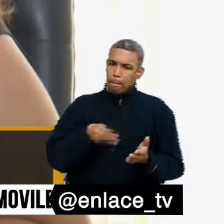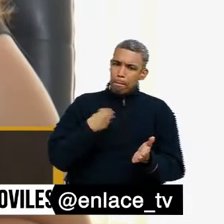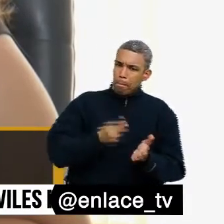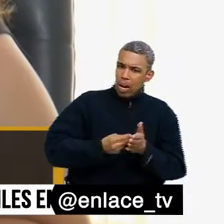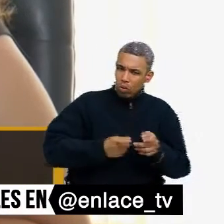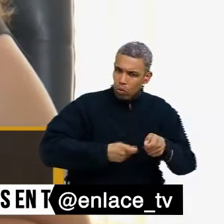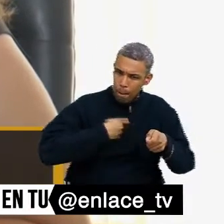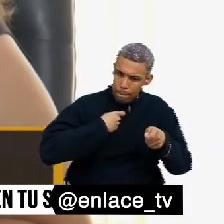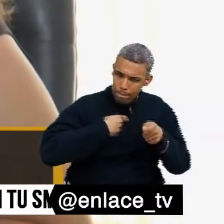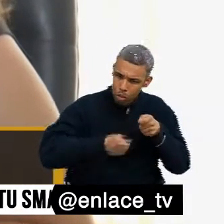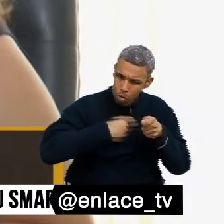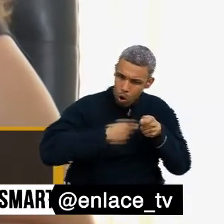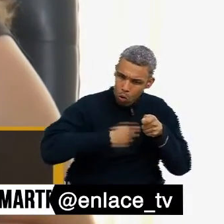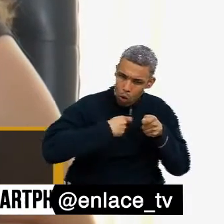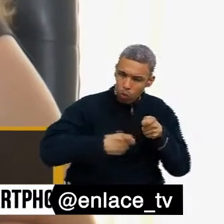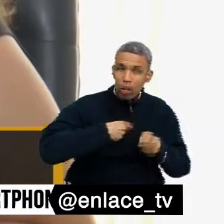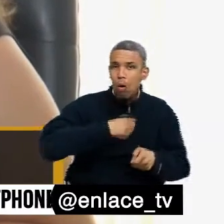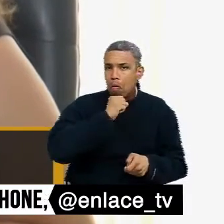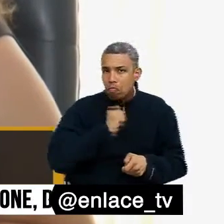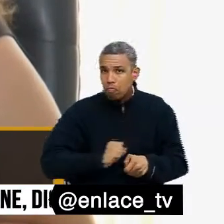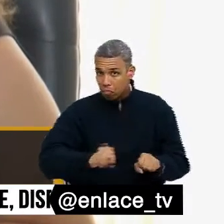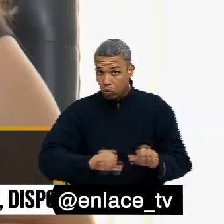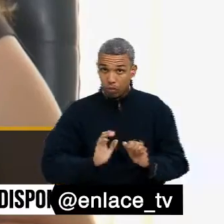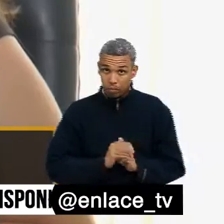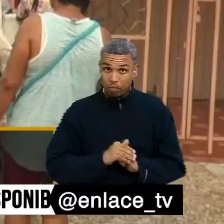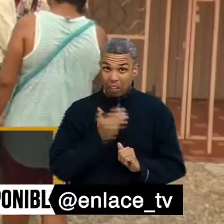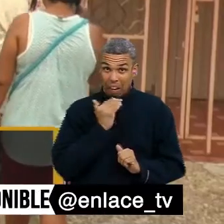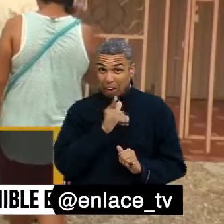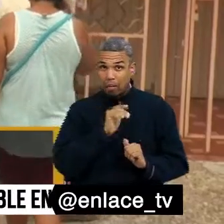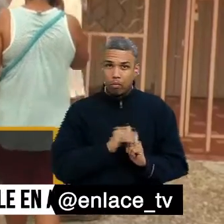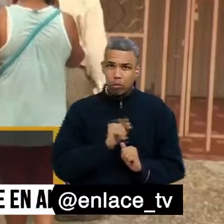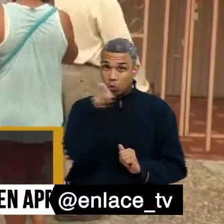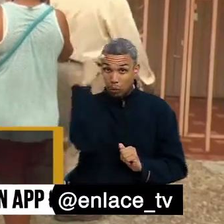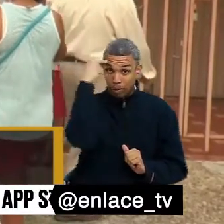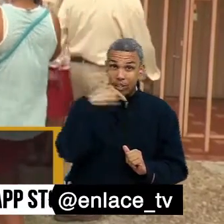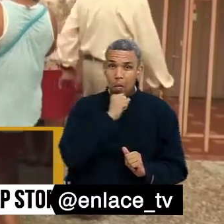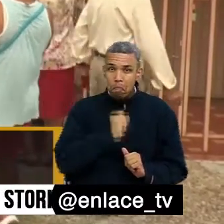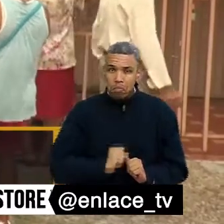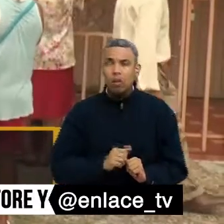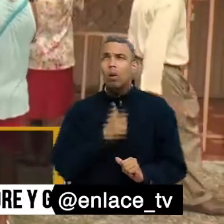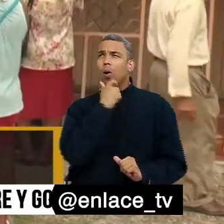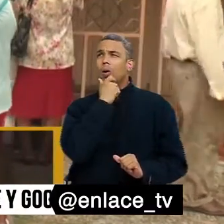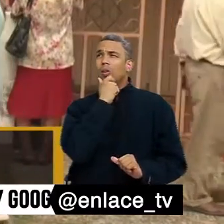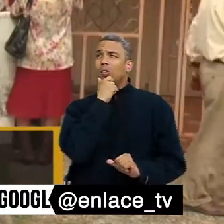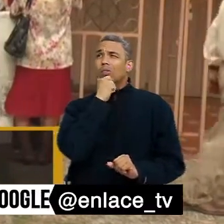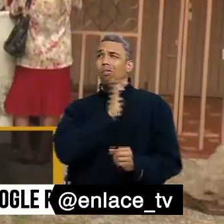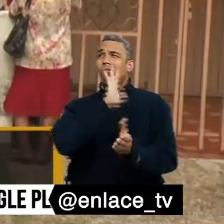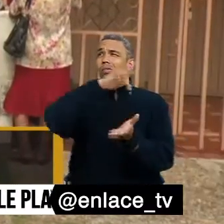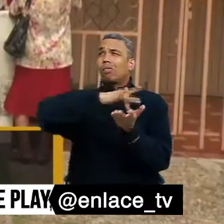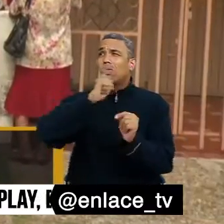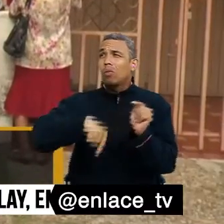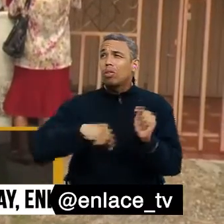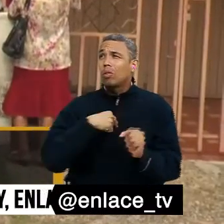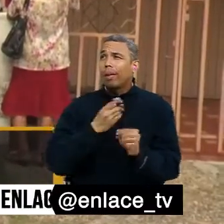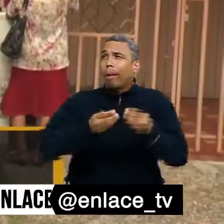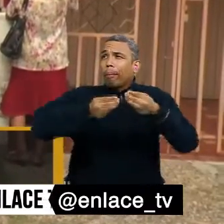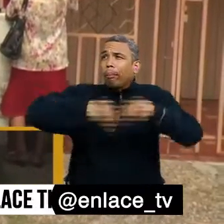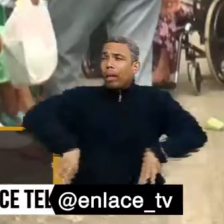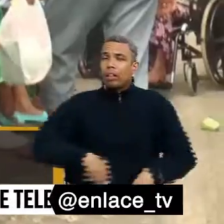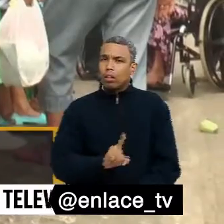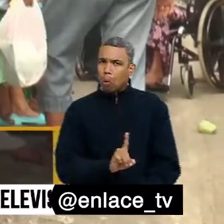que si no llega en determinada fecha se van a quedar sin recibir el pago, no. Se tiene asegurado el recurso económico para pagar hasta el